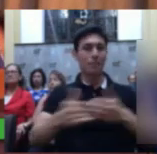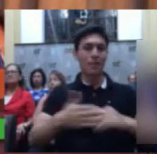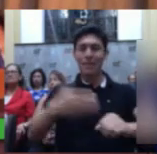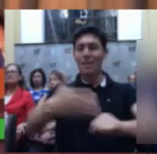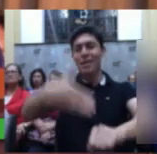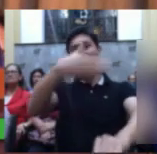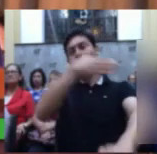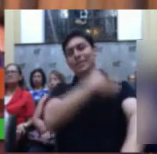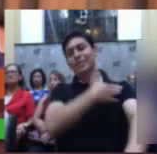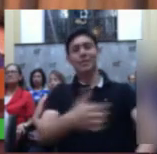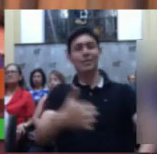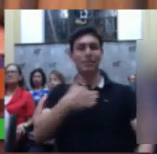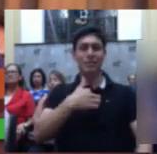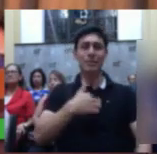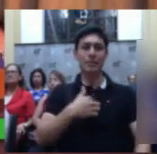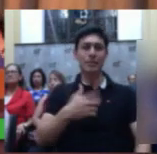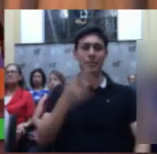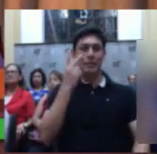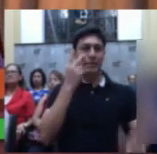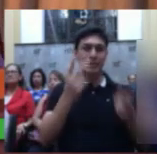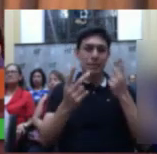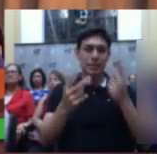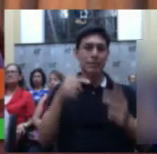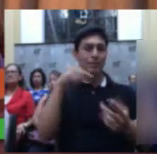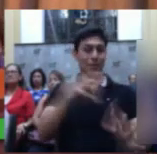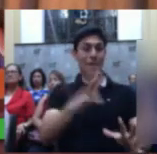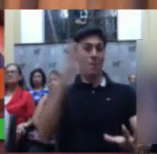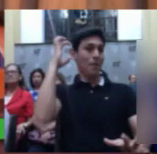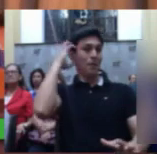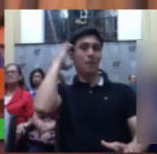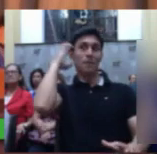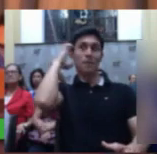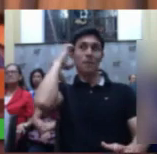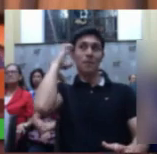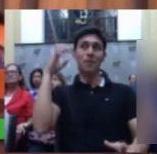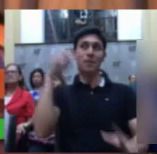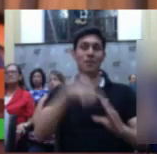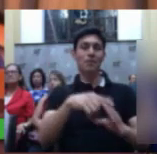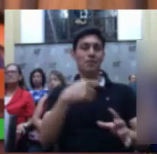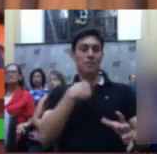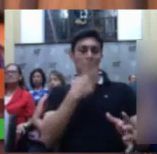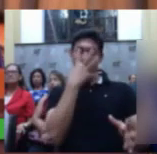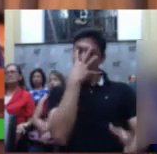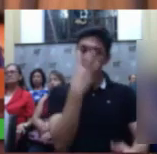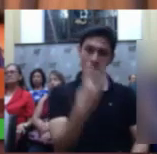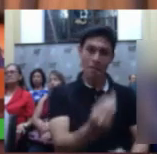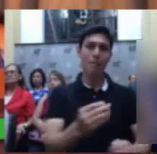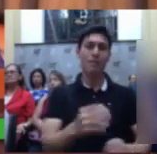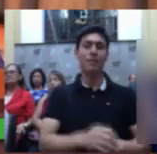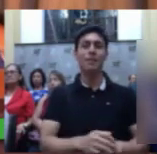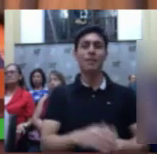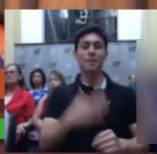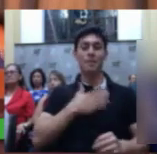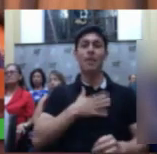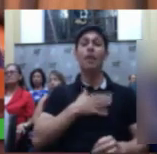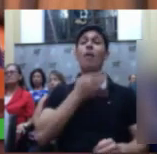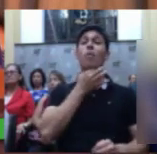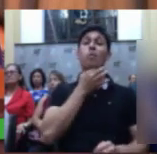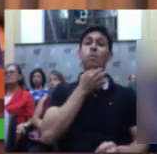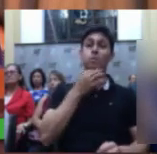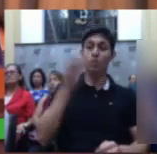ocurriera, ya Miraflores me había cautivado en las visitas veraniegas a mis abuelos